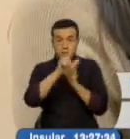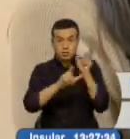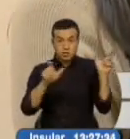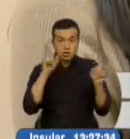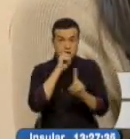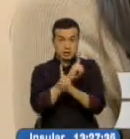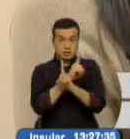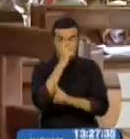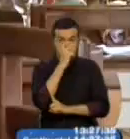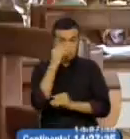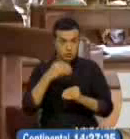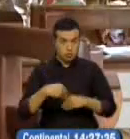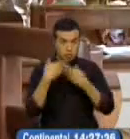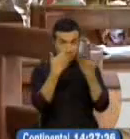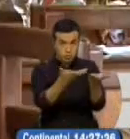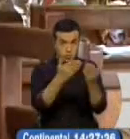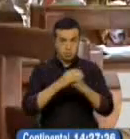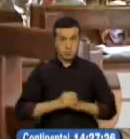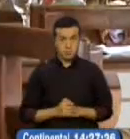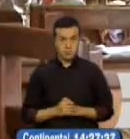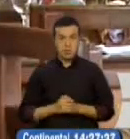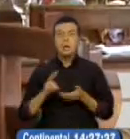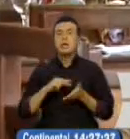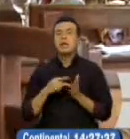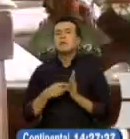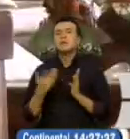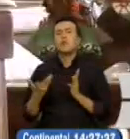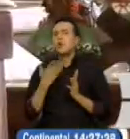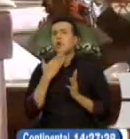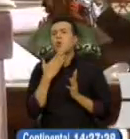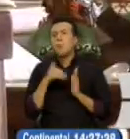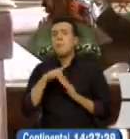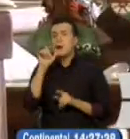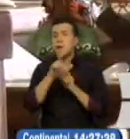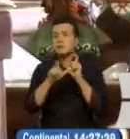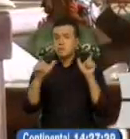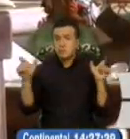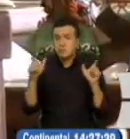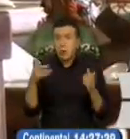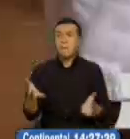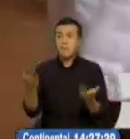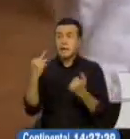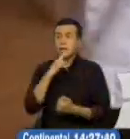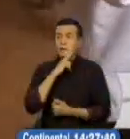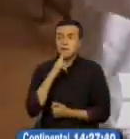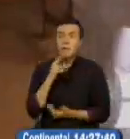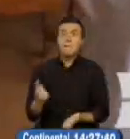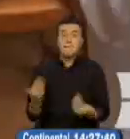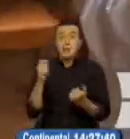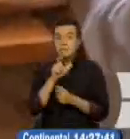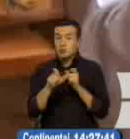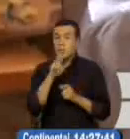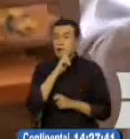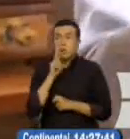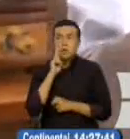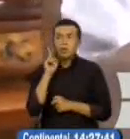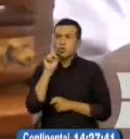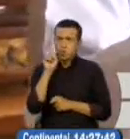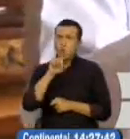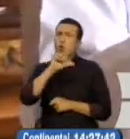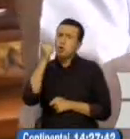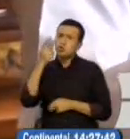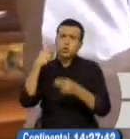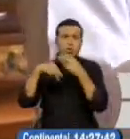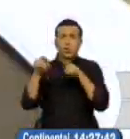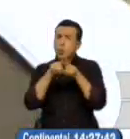con discapacidad visual. La intención no es precisamente llamar más clientes al restaurante, dice su propietario, sino que otras empresas y